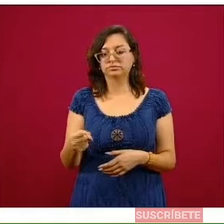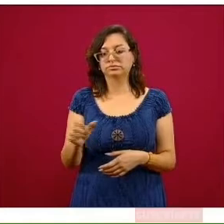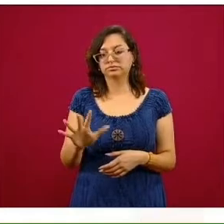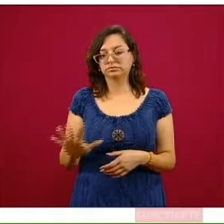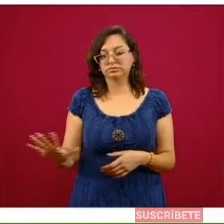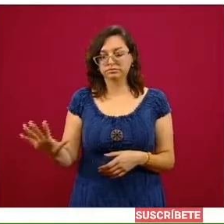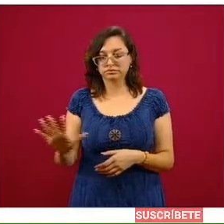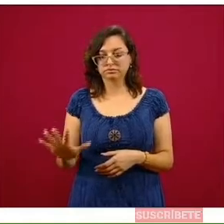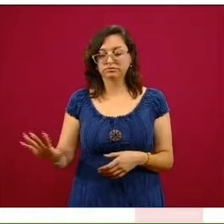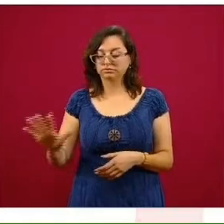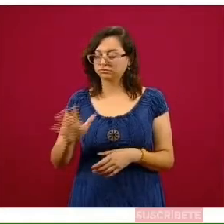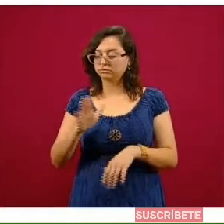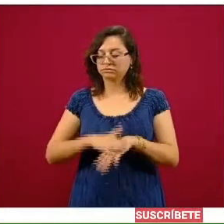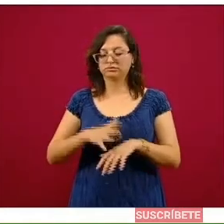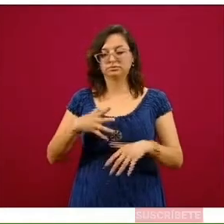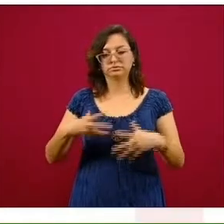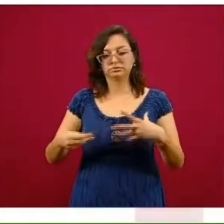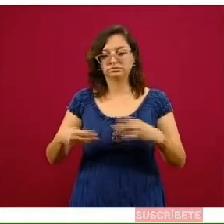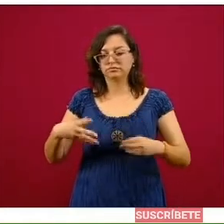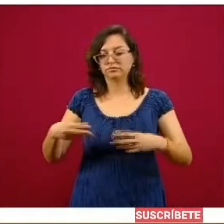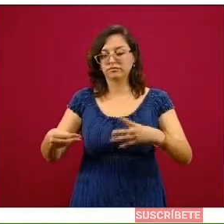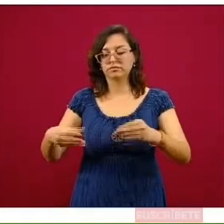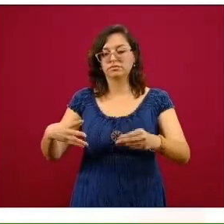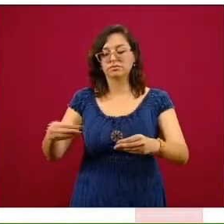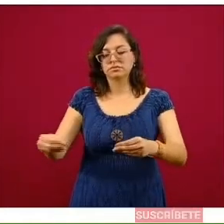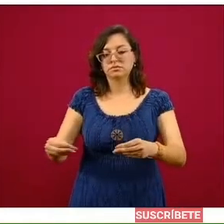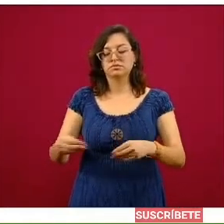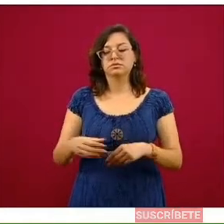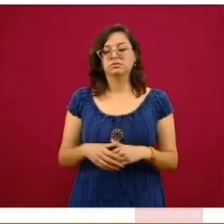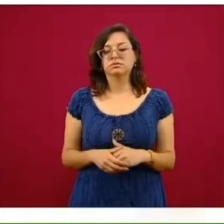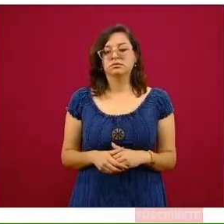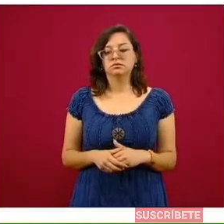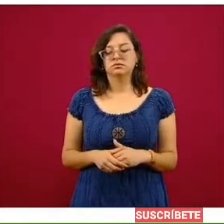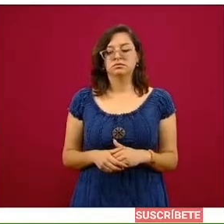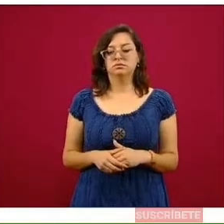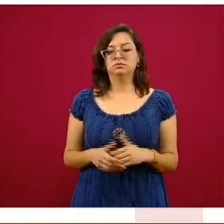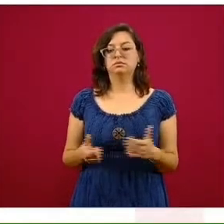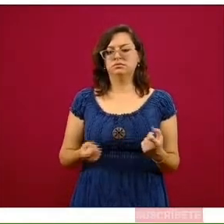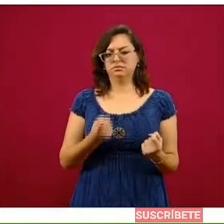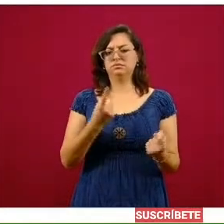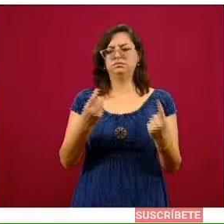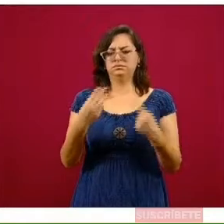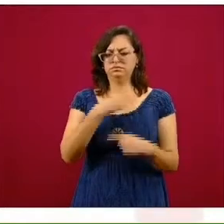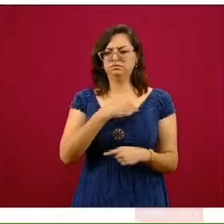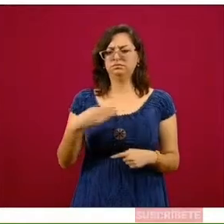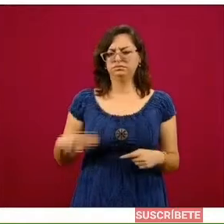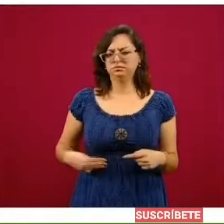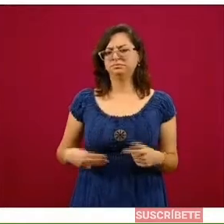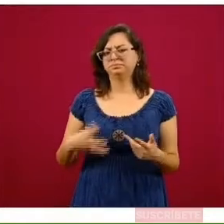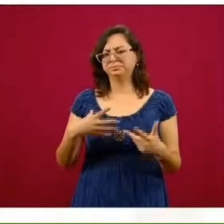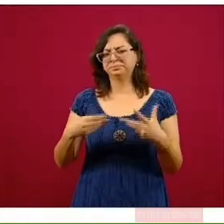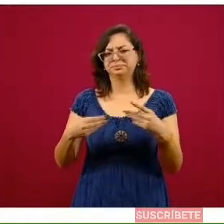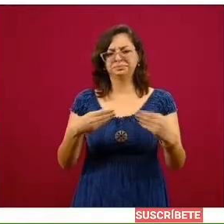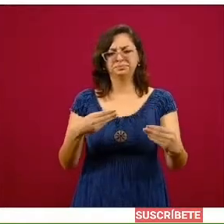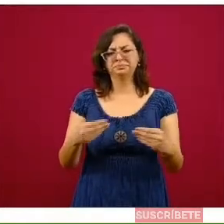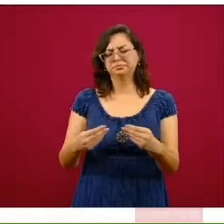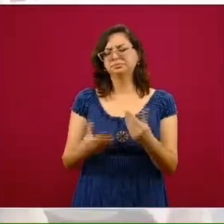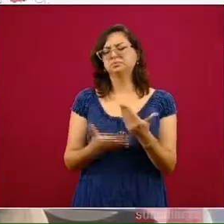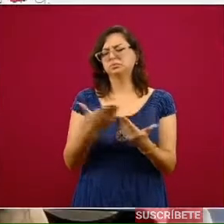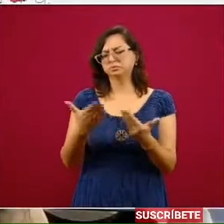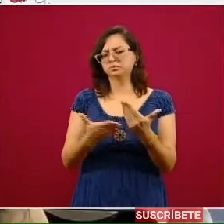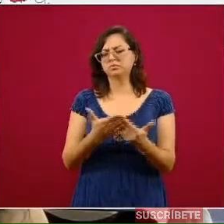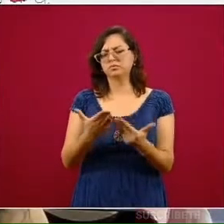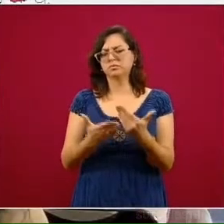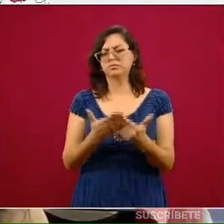sureste del estado, y tiene una cantidad importante de municipios con poca transmisión, pero que si no